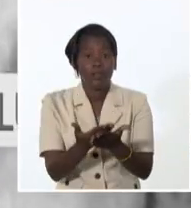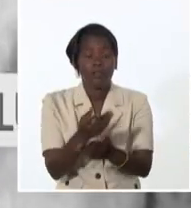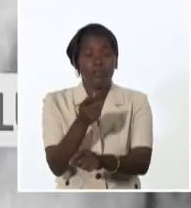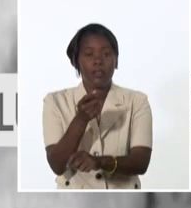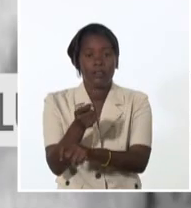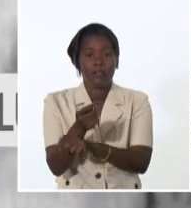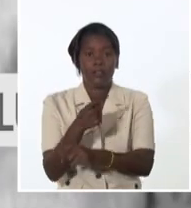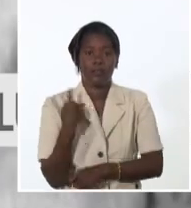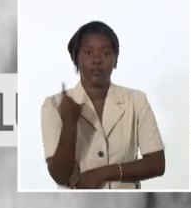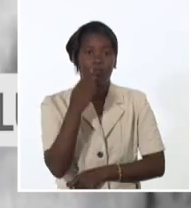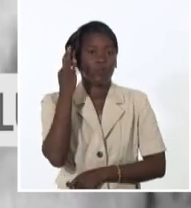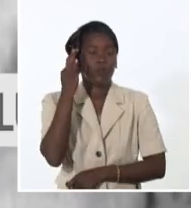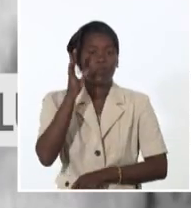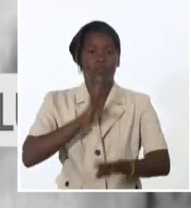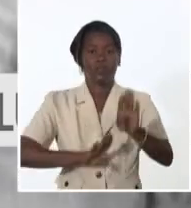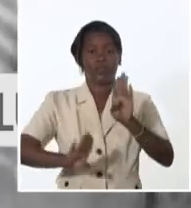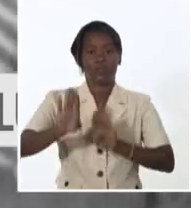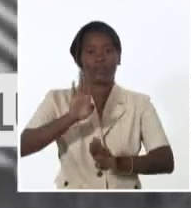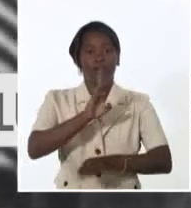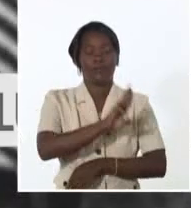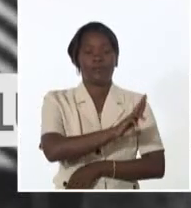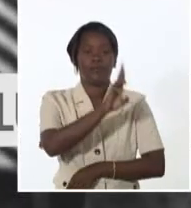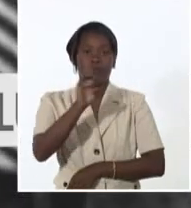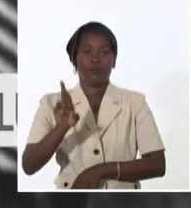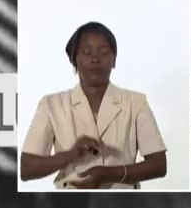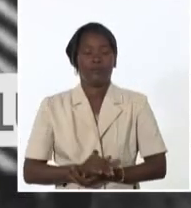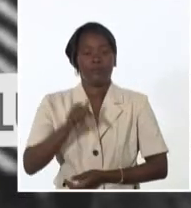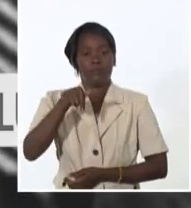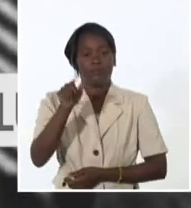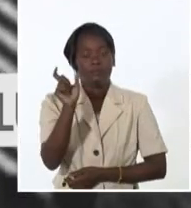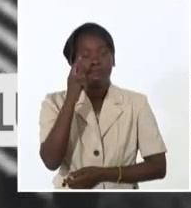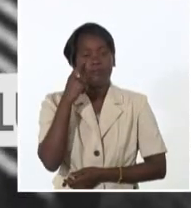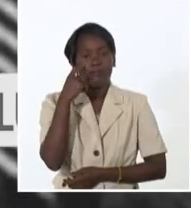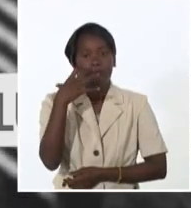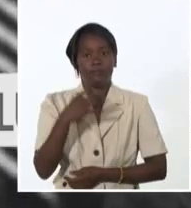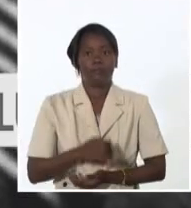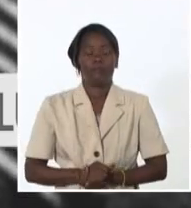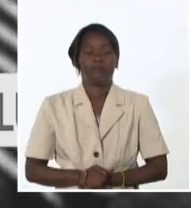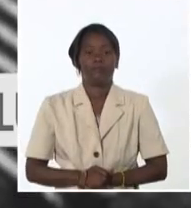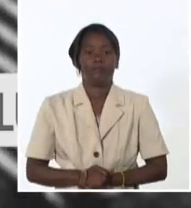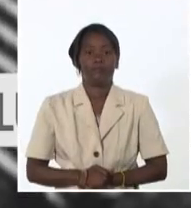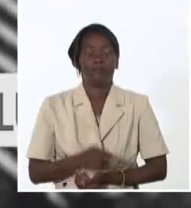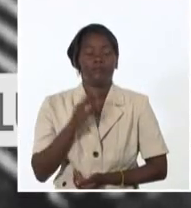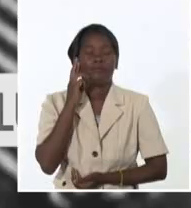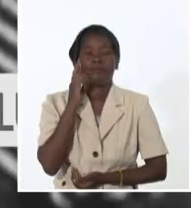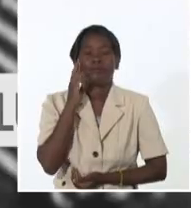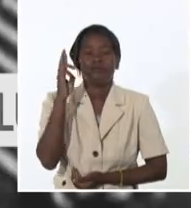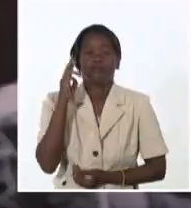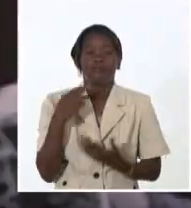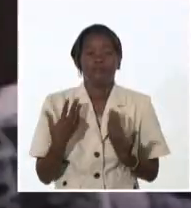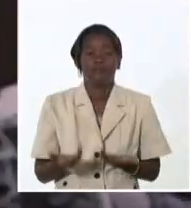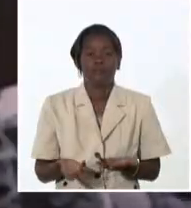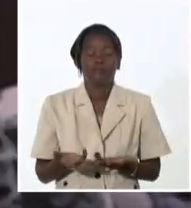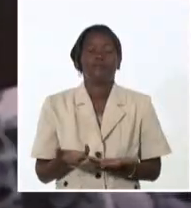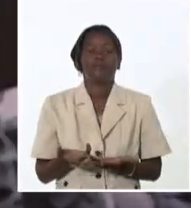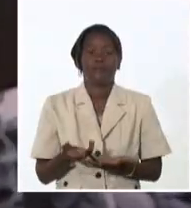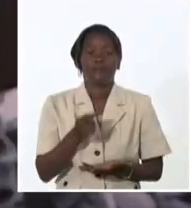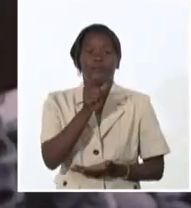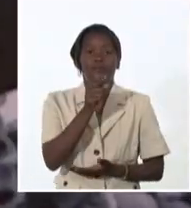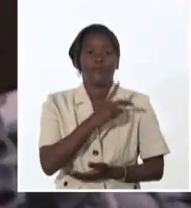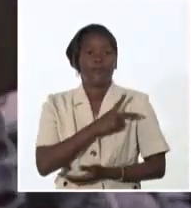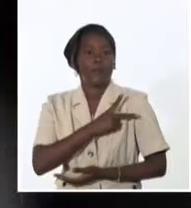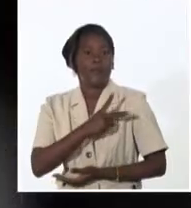a ti. Hoy, como cada día, bautizas cada logro de mujer en sus más disímiles